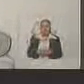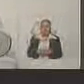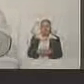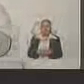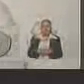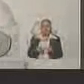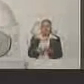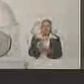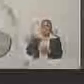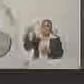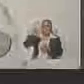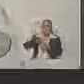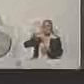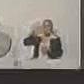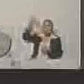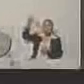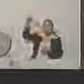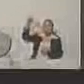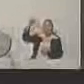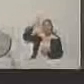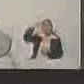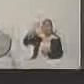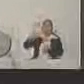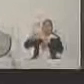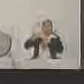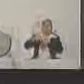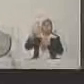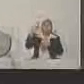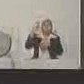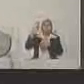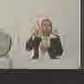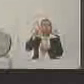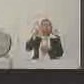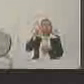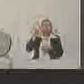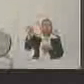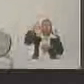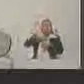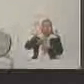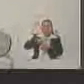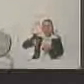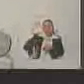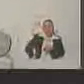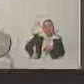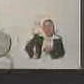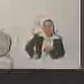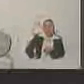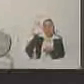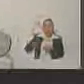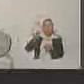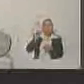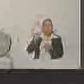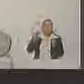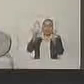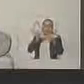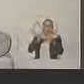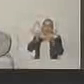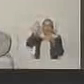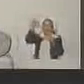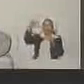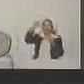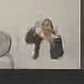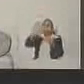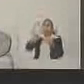Implementaremos botones de pánico en lo que sería teléfonos celulares y, a su vez, en casa-hogar, para una